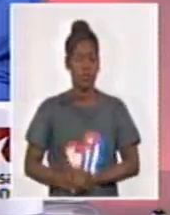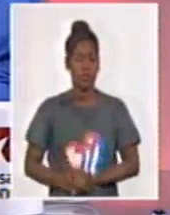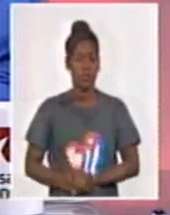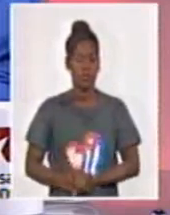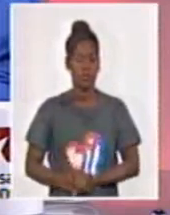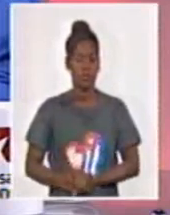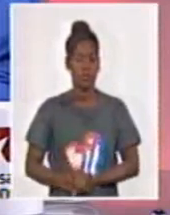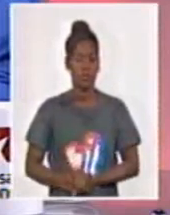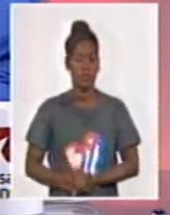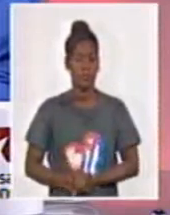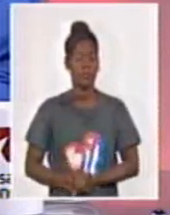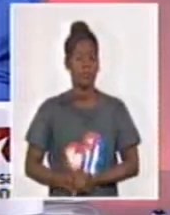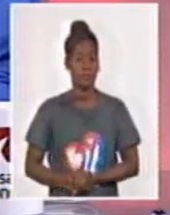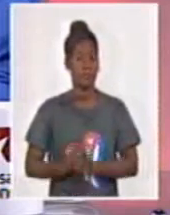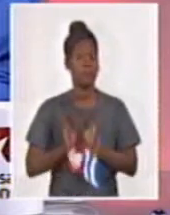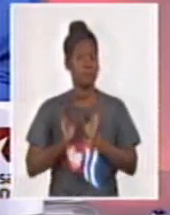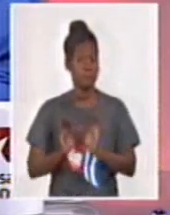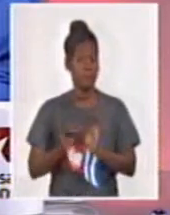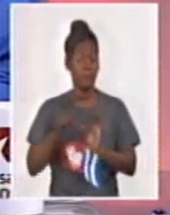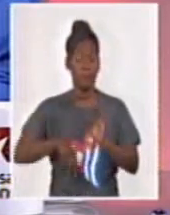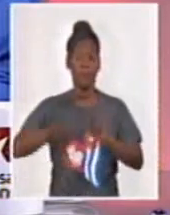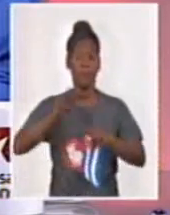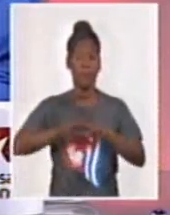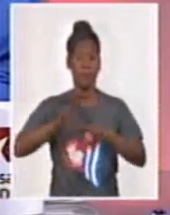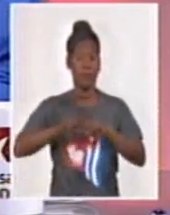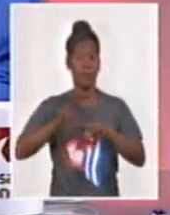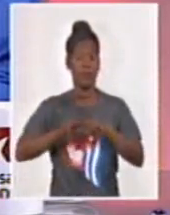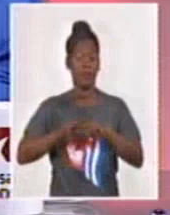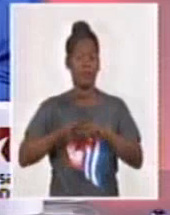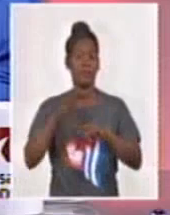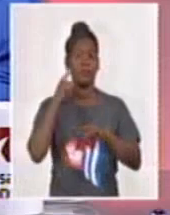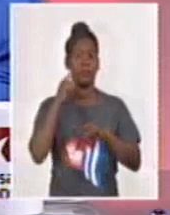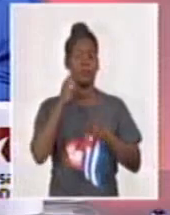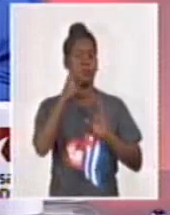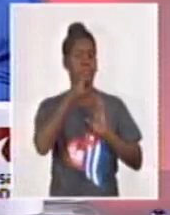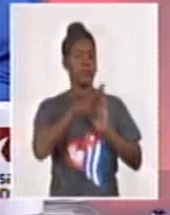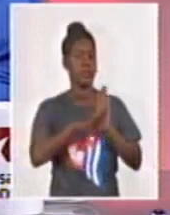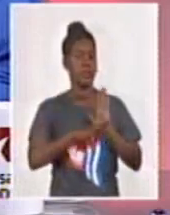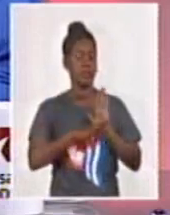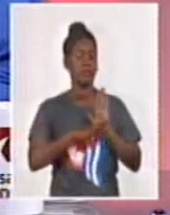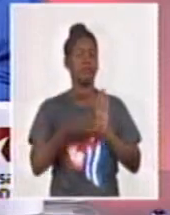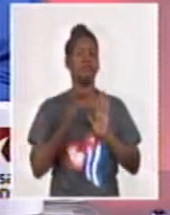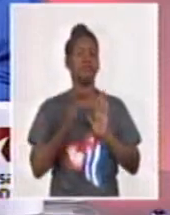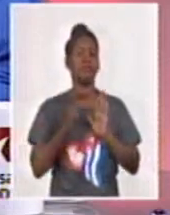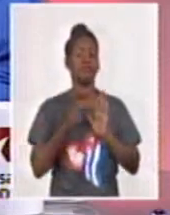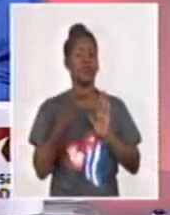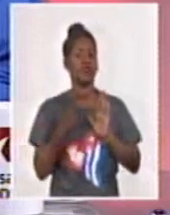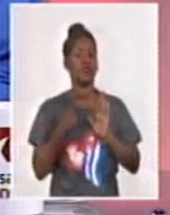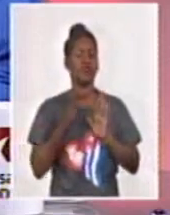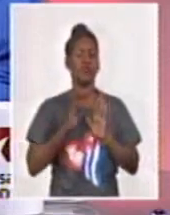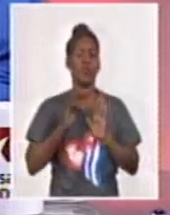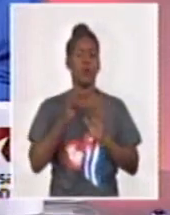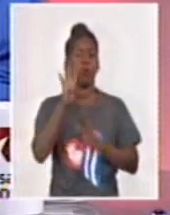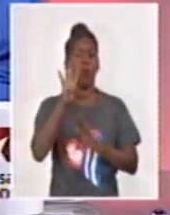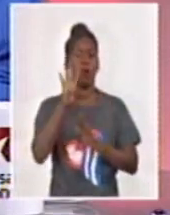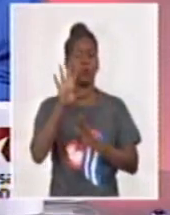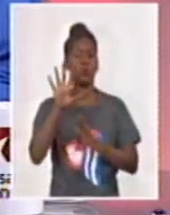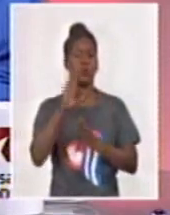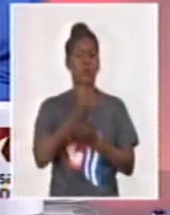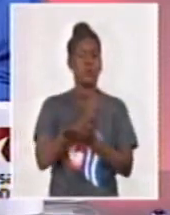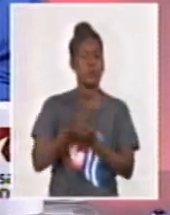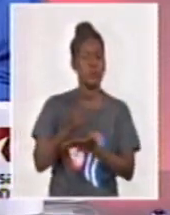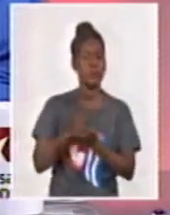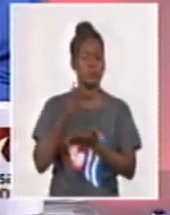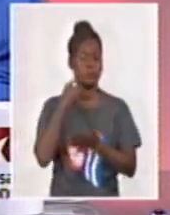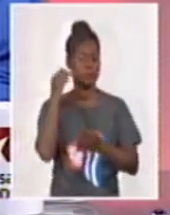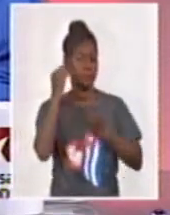Ya incluso en la capital se han venido adoptando un grupo de decisiones importantes hace 4 o 5 semanas, teniendo en cuenta